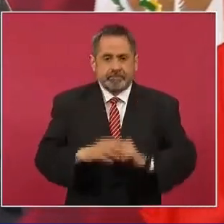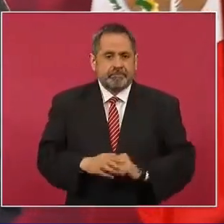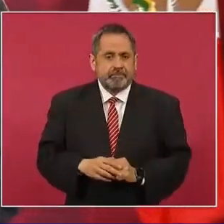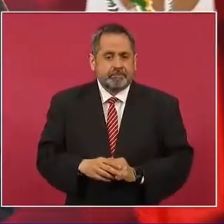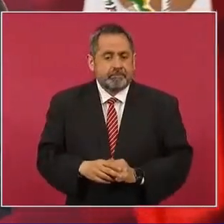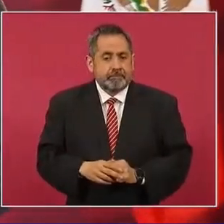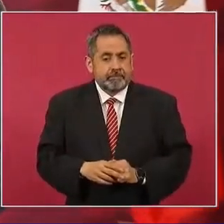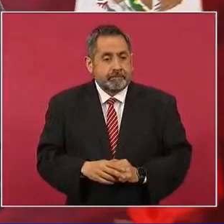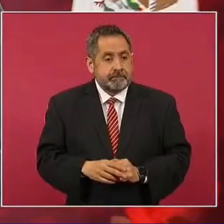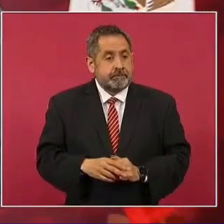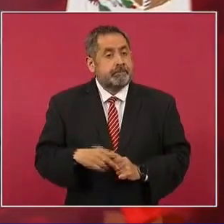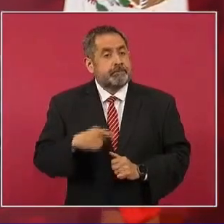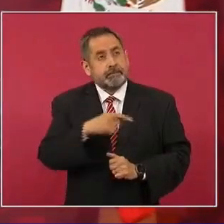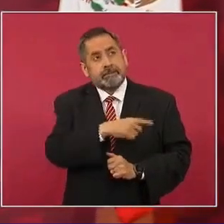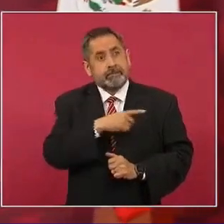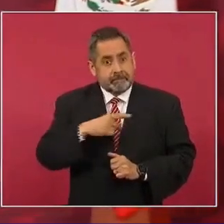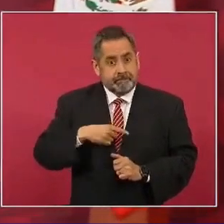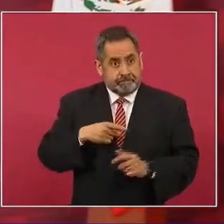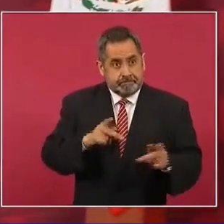y tenían que haber pagado